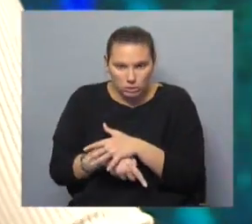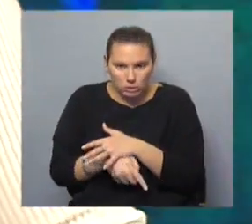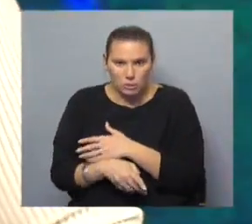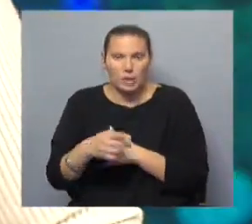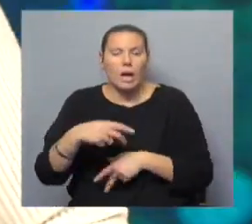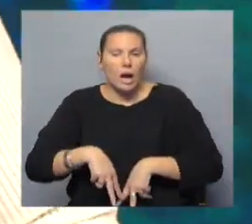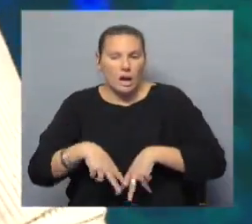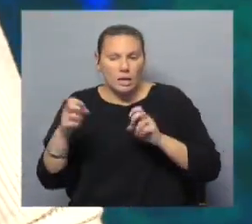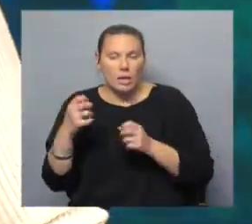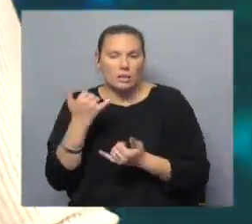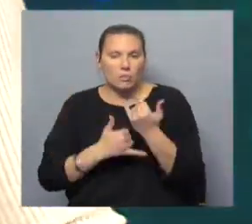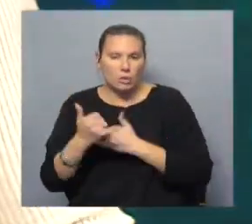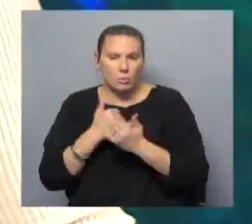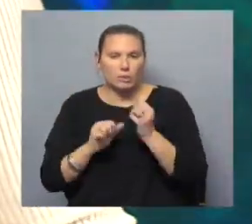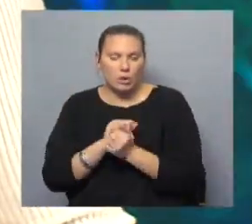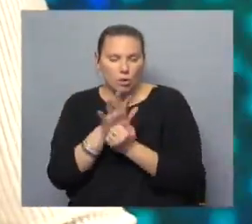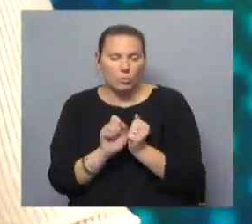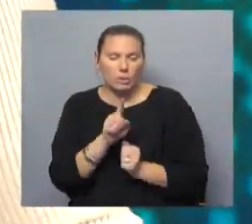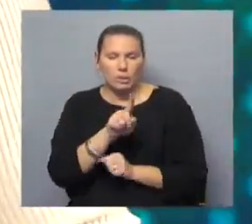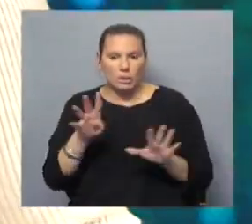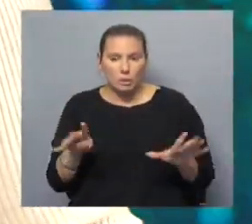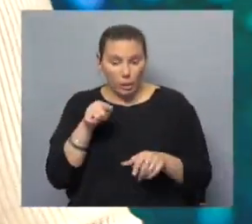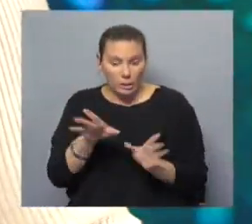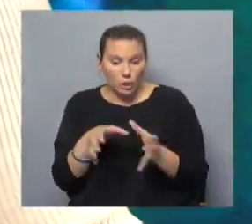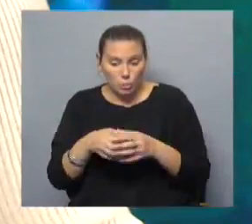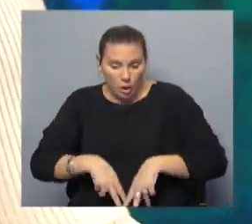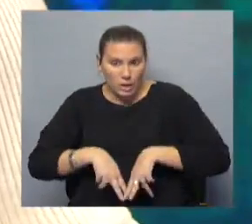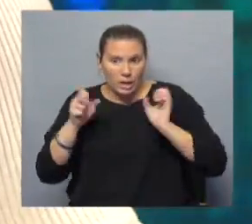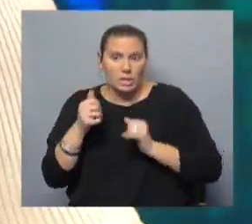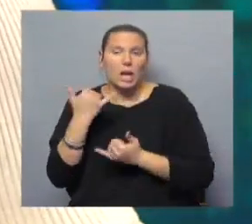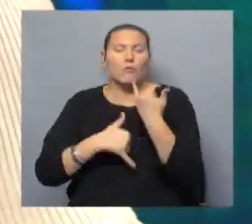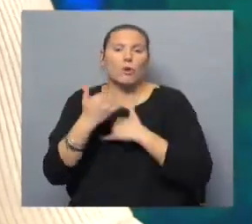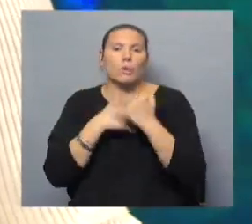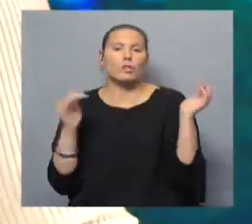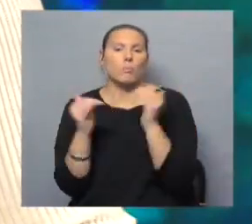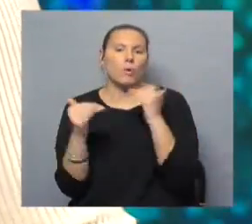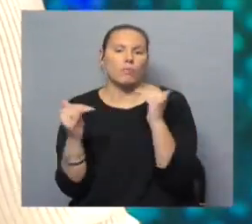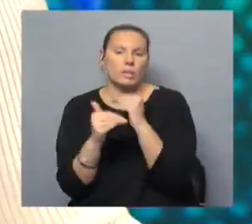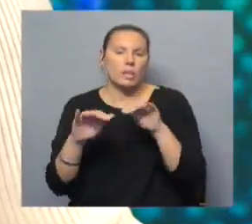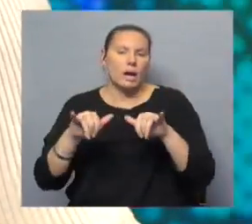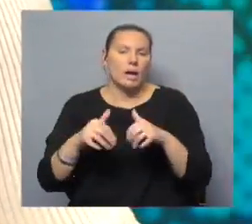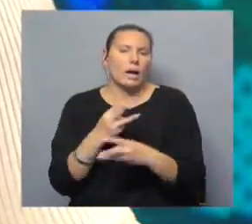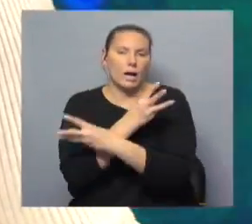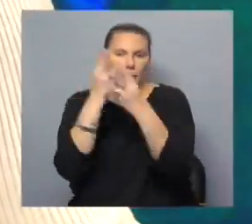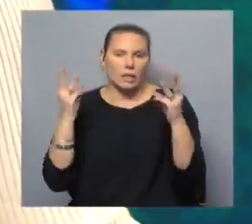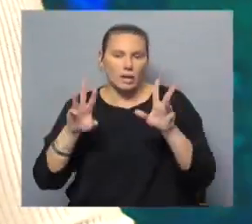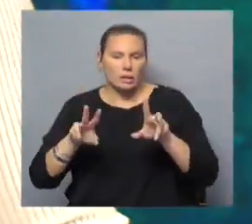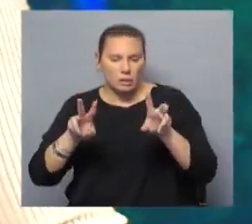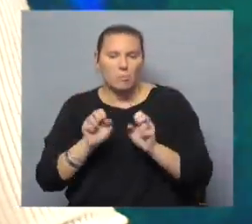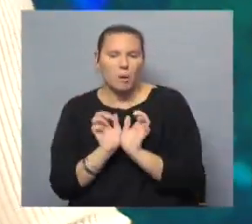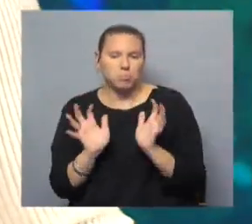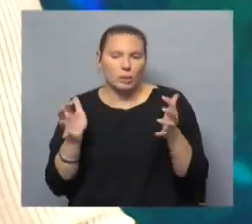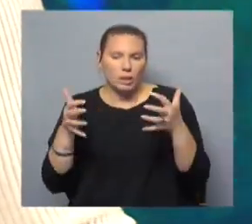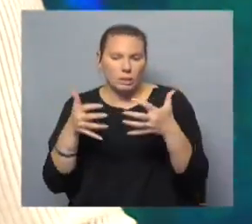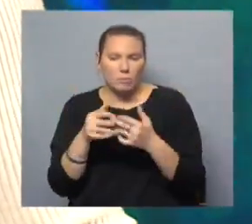todo. Este grupo justamente analiza los datos de movilidad en general vinculados a la pandemia